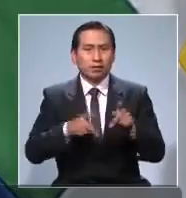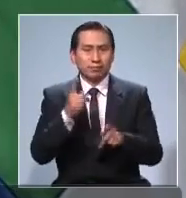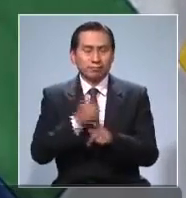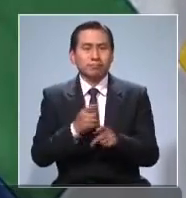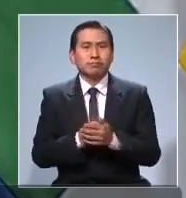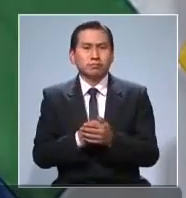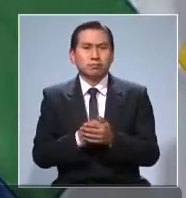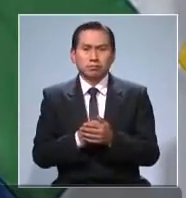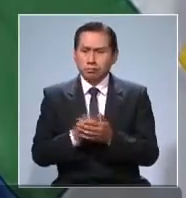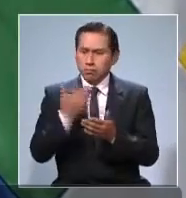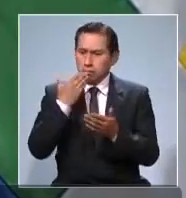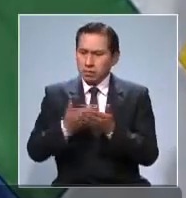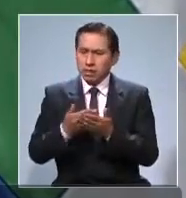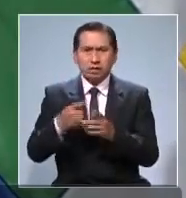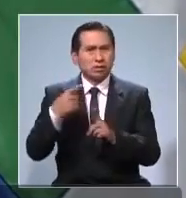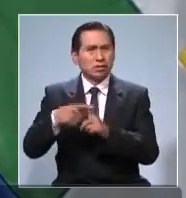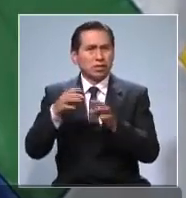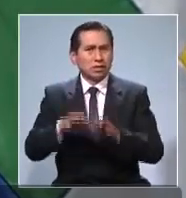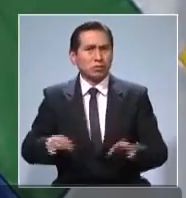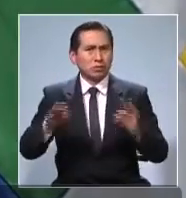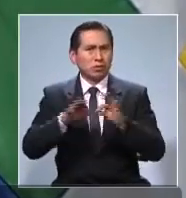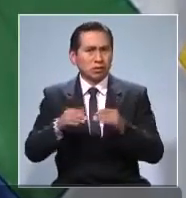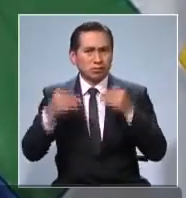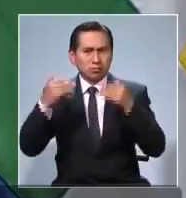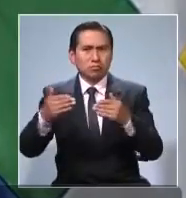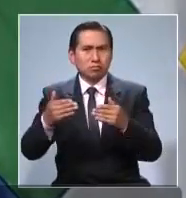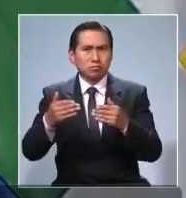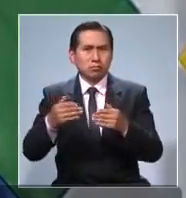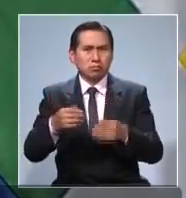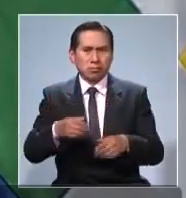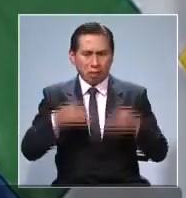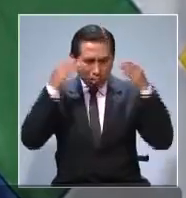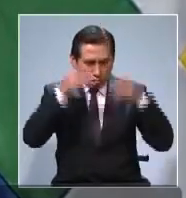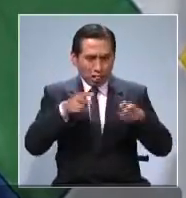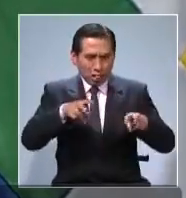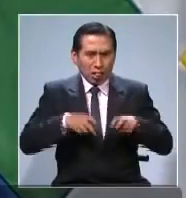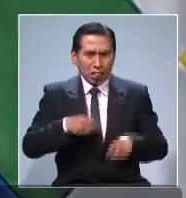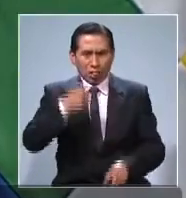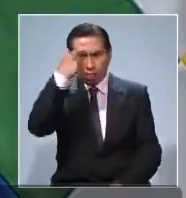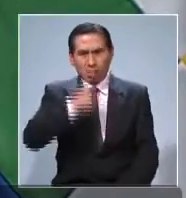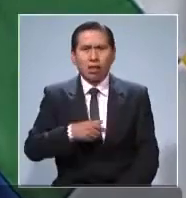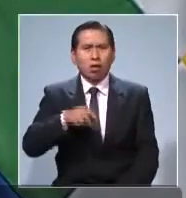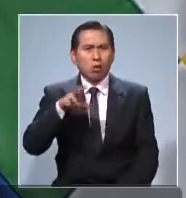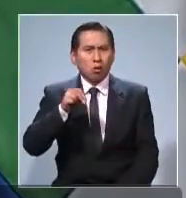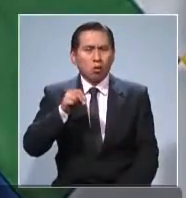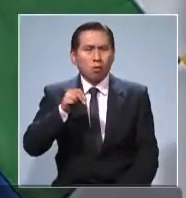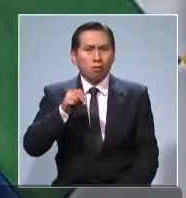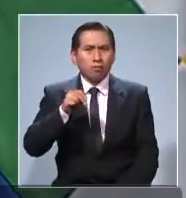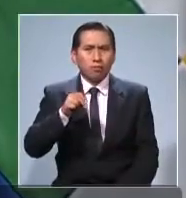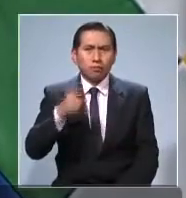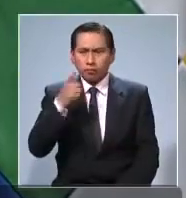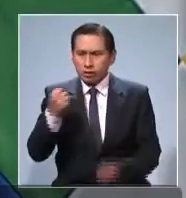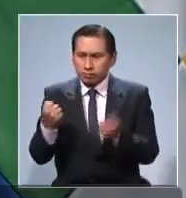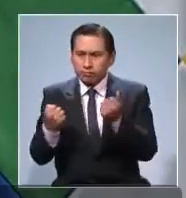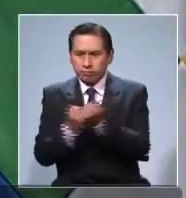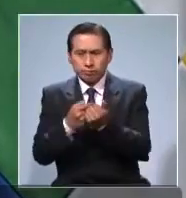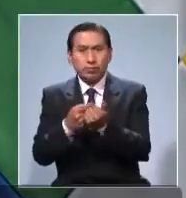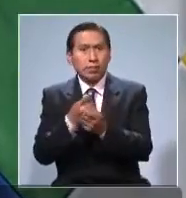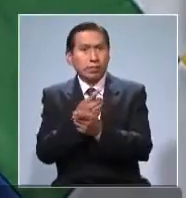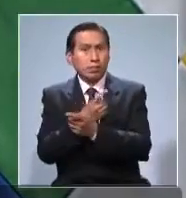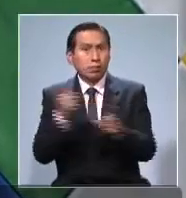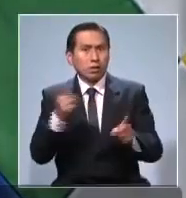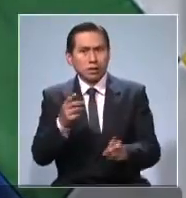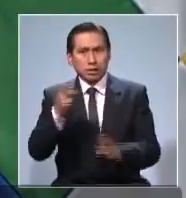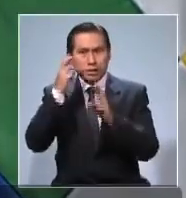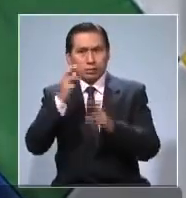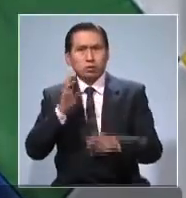primando el bien más allá de cualquier interés personal, apoyando la democracia y el